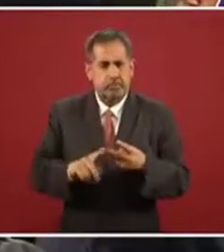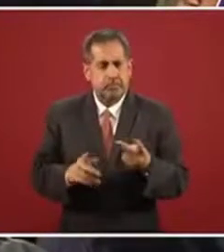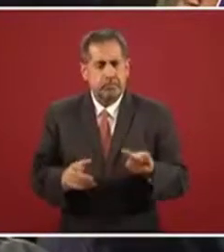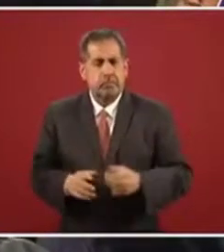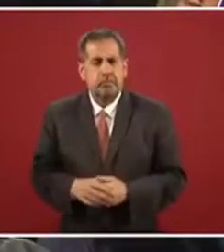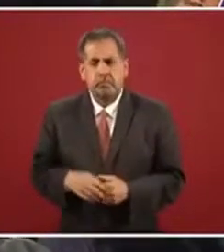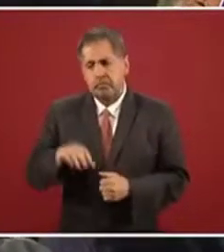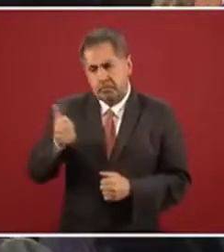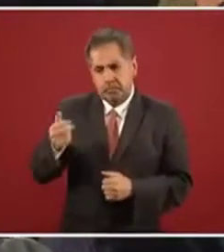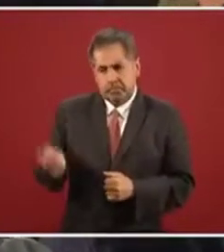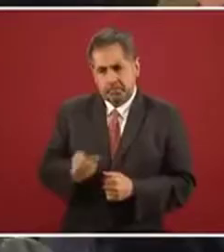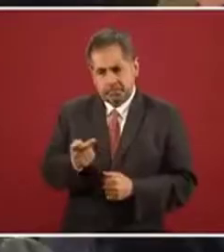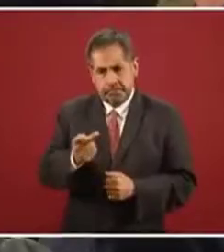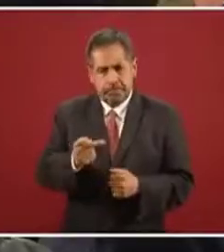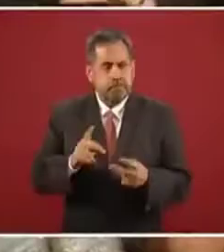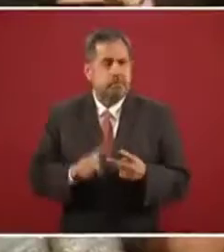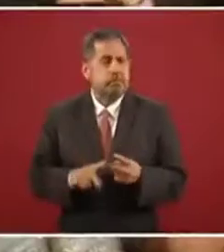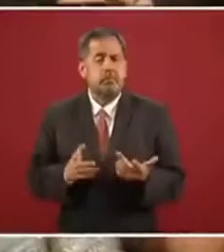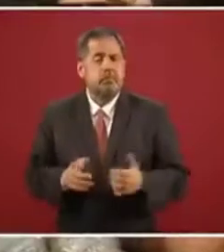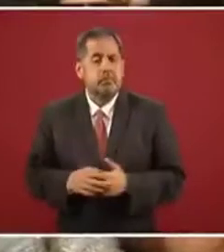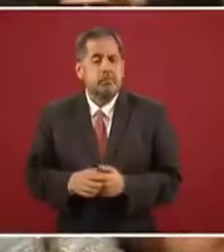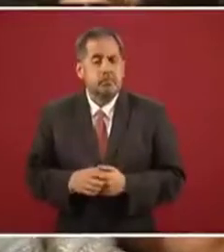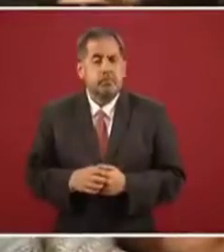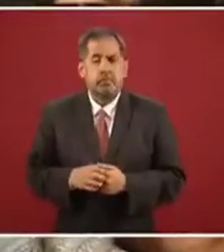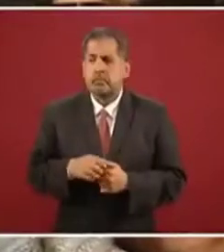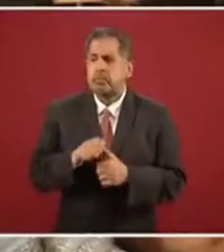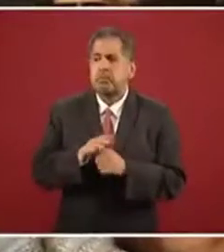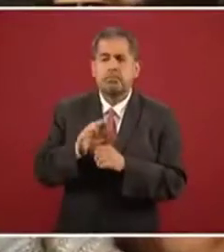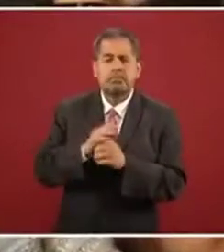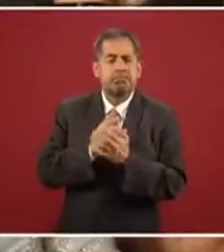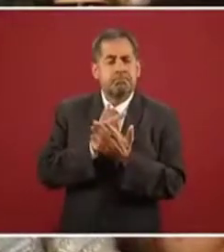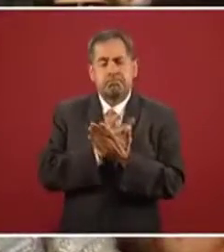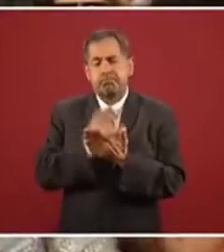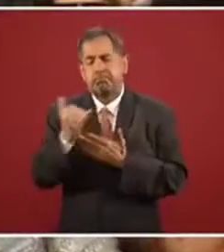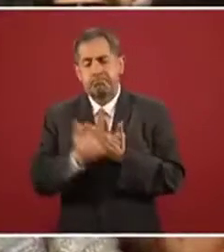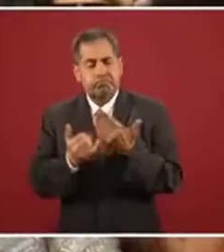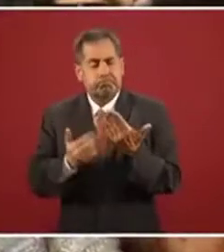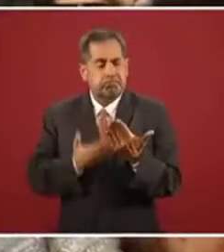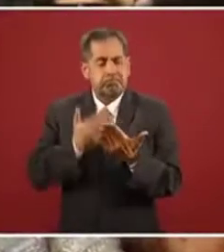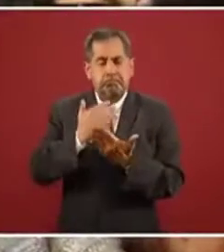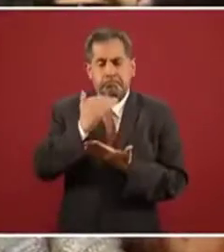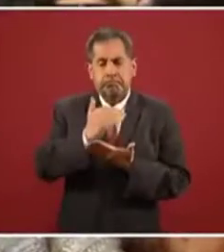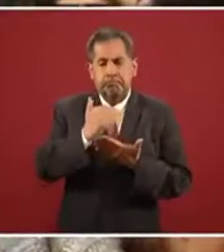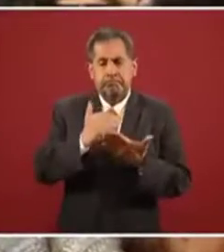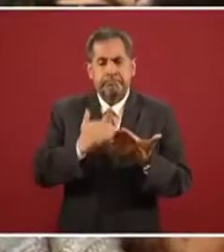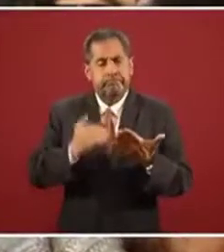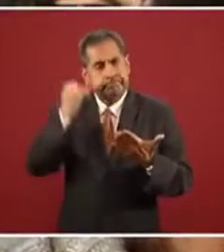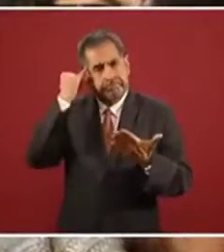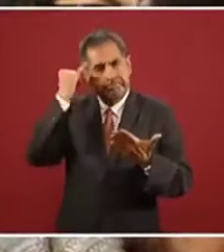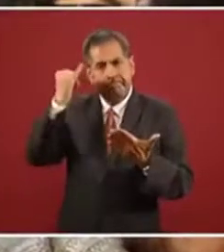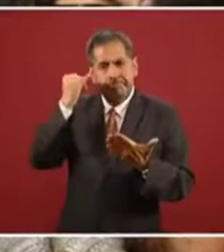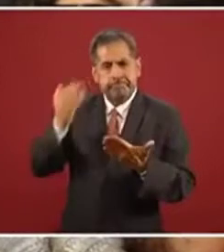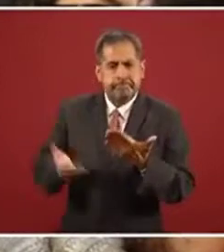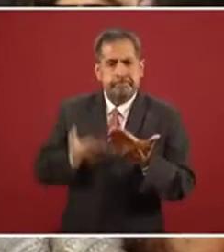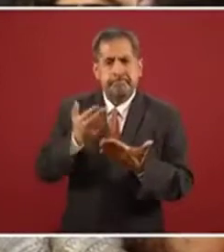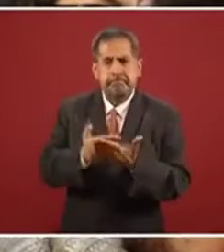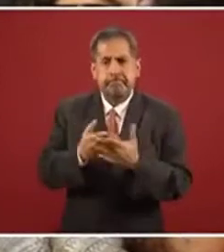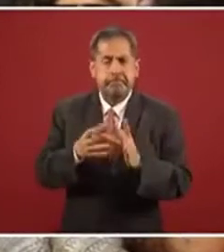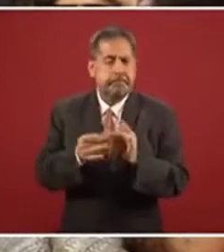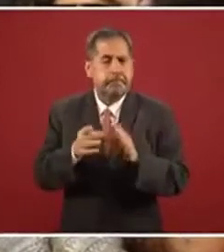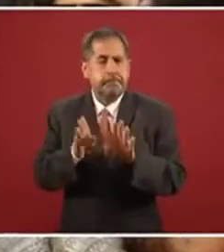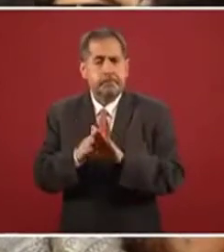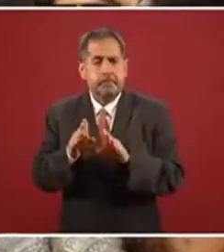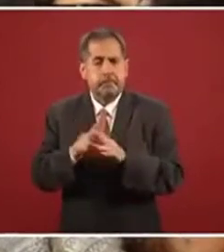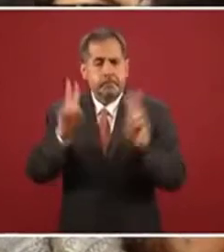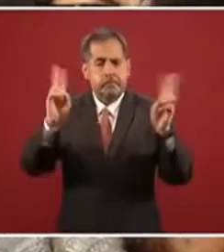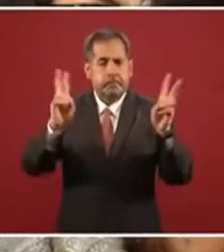la otra pregunta es, ¿qué tipo de proyectos de inversión son los que se están proponiendo para, aparte de